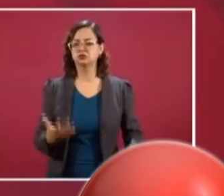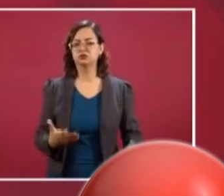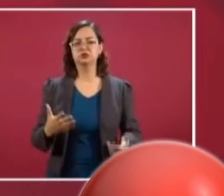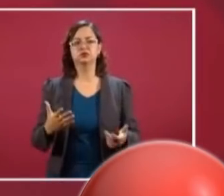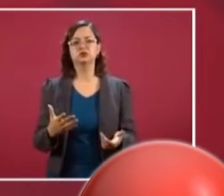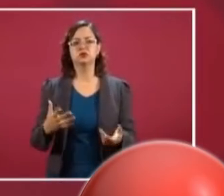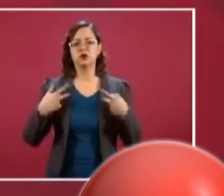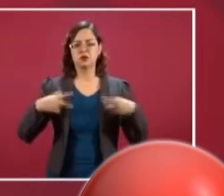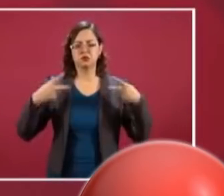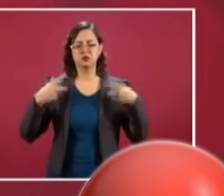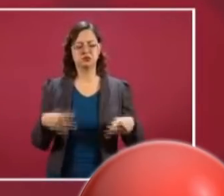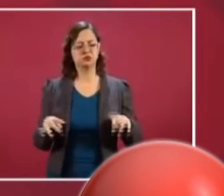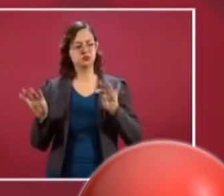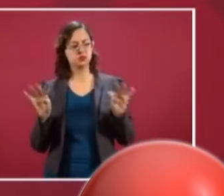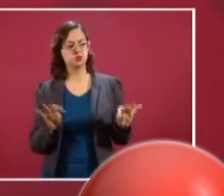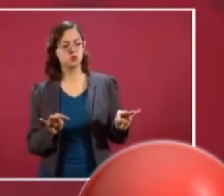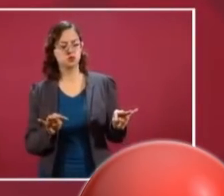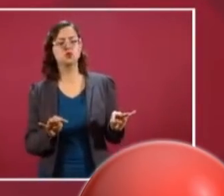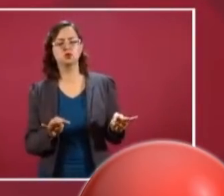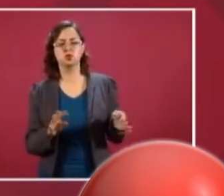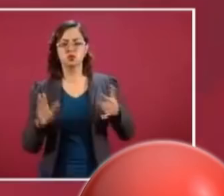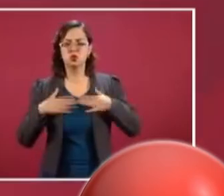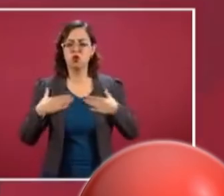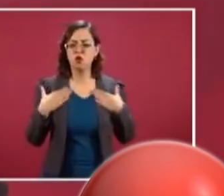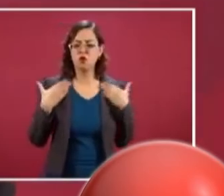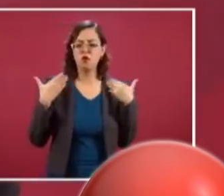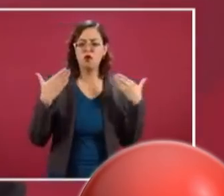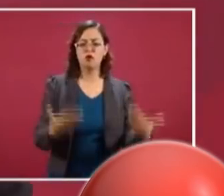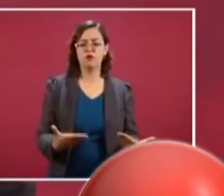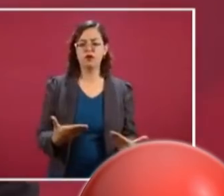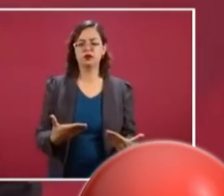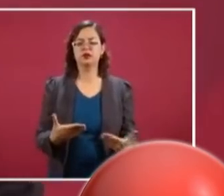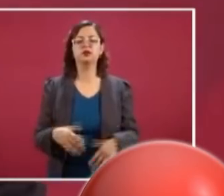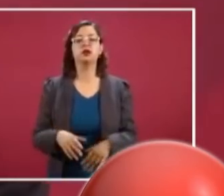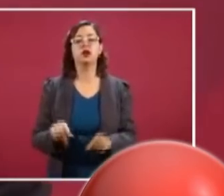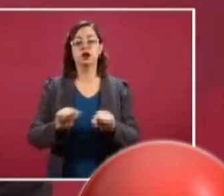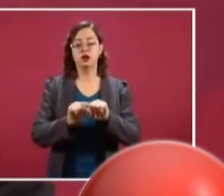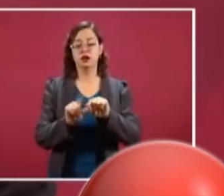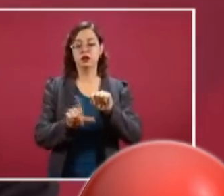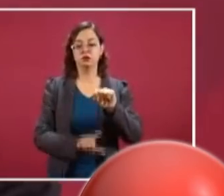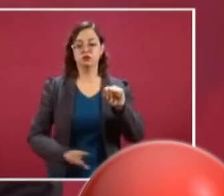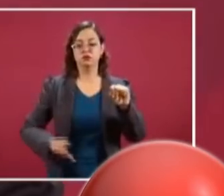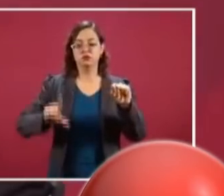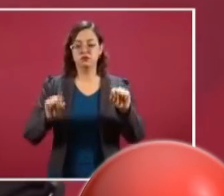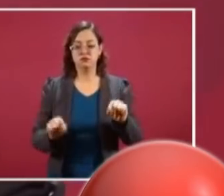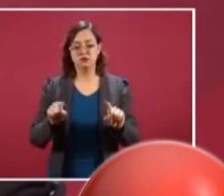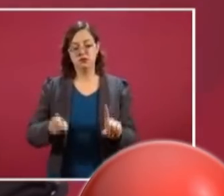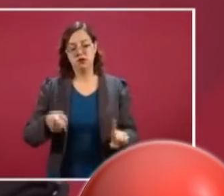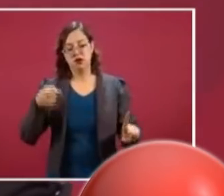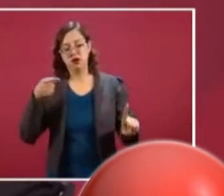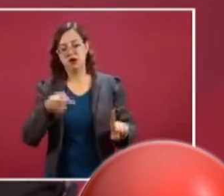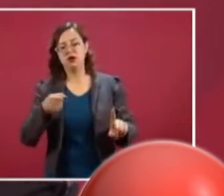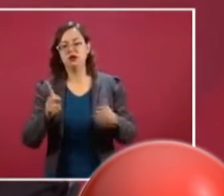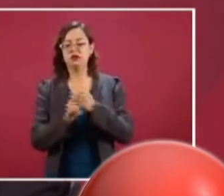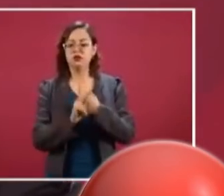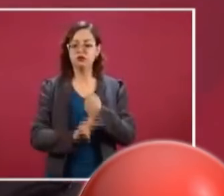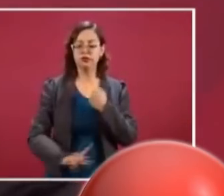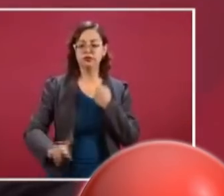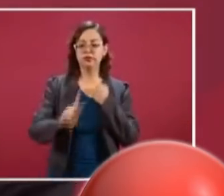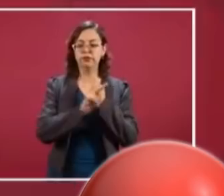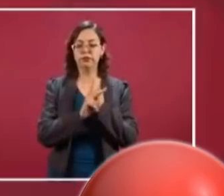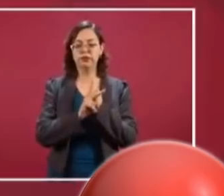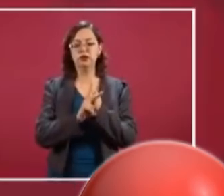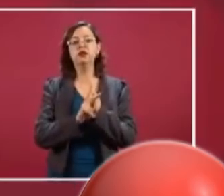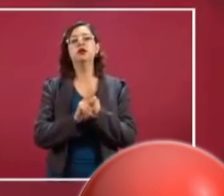país, que México está considerado como un país con